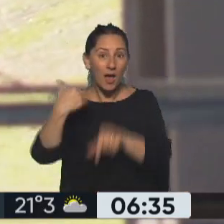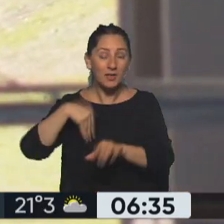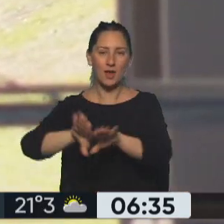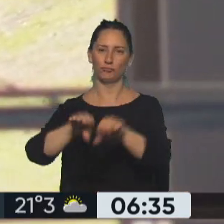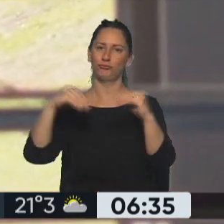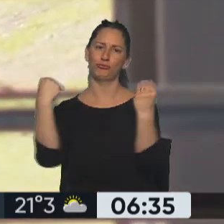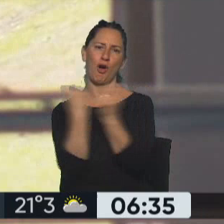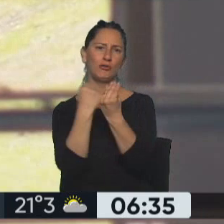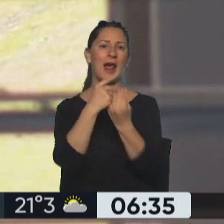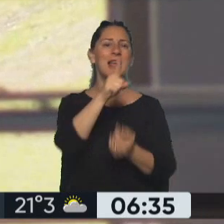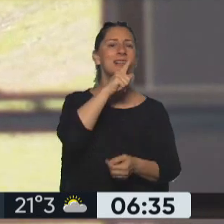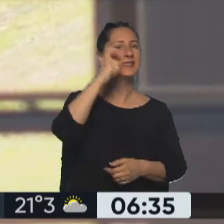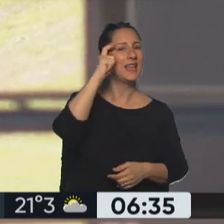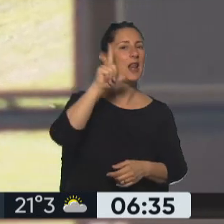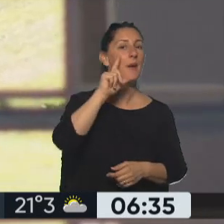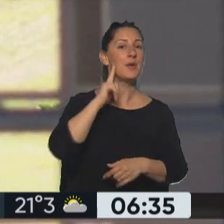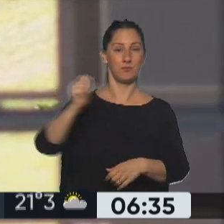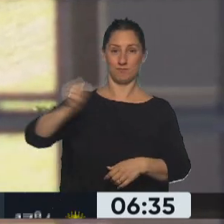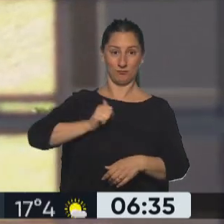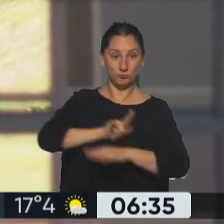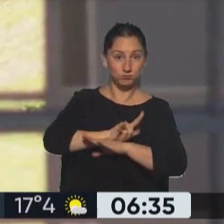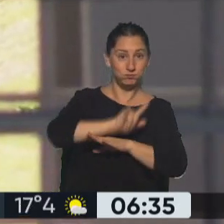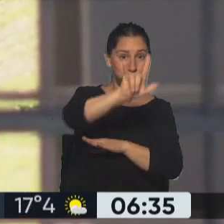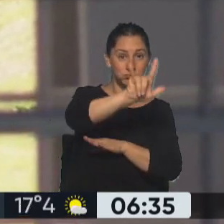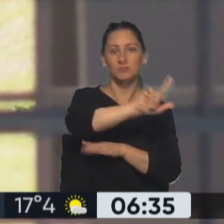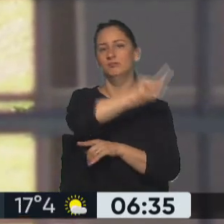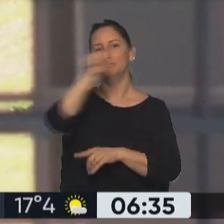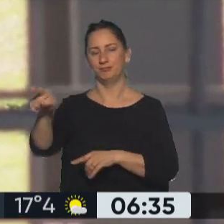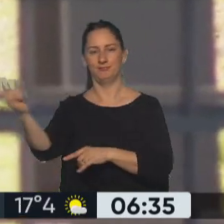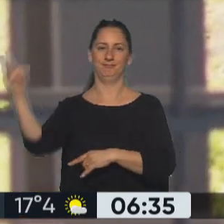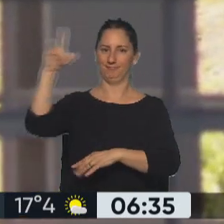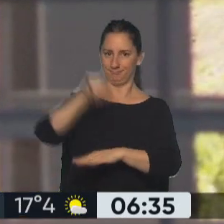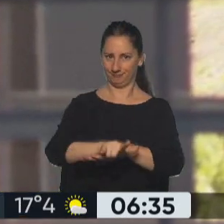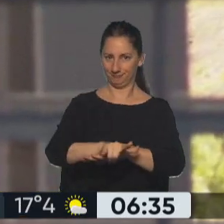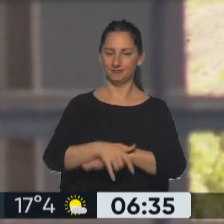fueron evacuados de Tel Aviv por la Fuerza Aérea en el marco del operativo Regreso Seguro.